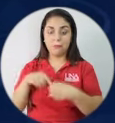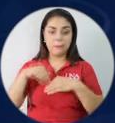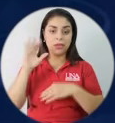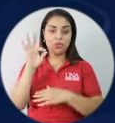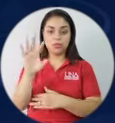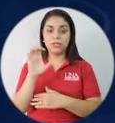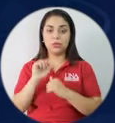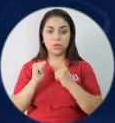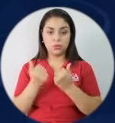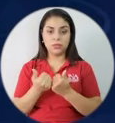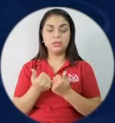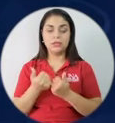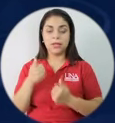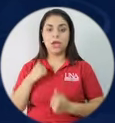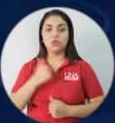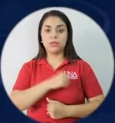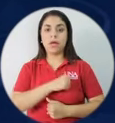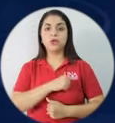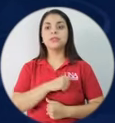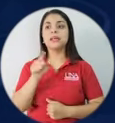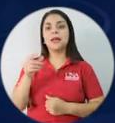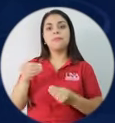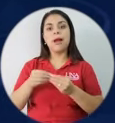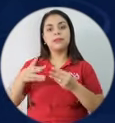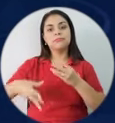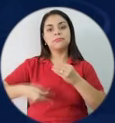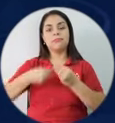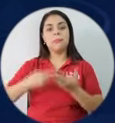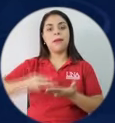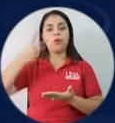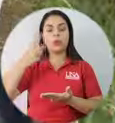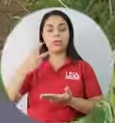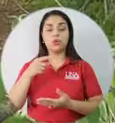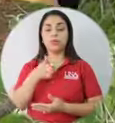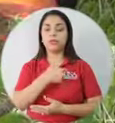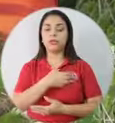en darle valor agregado al grano que producen y que a nosotros nos encanta.